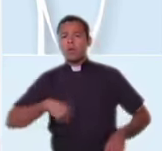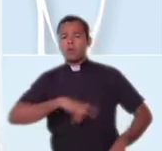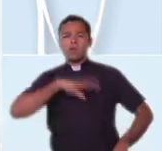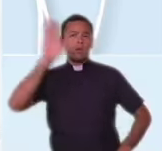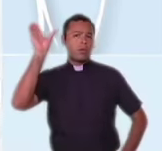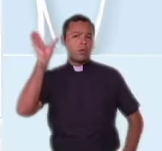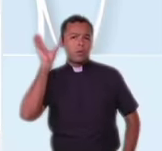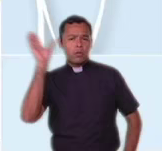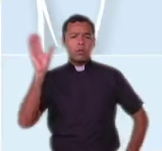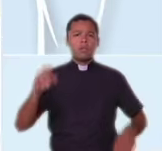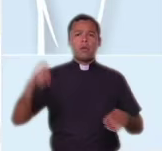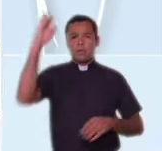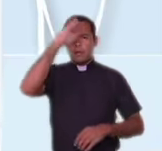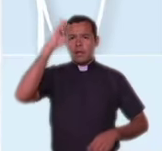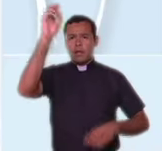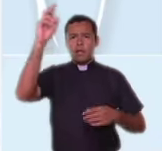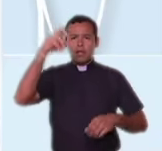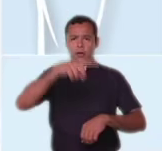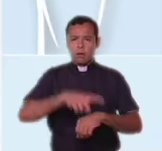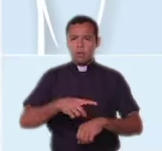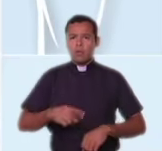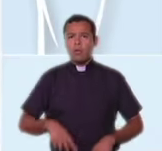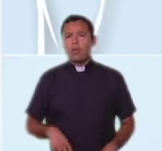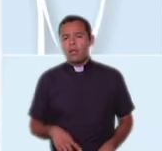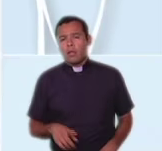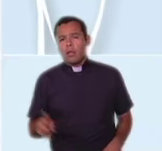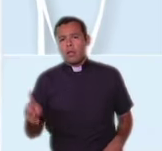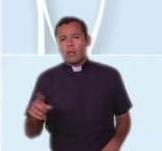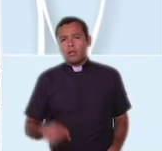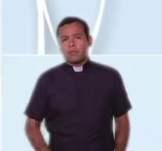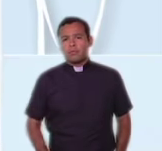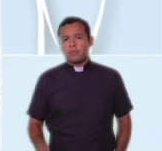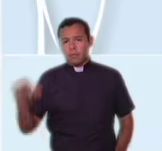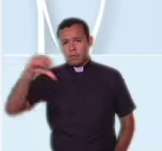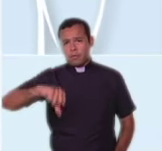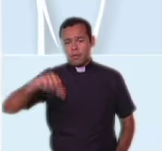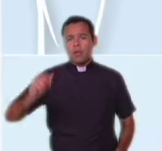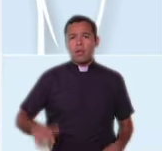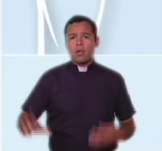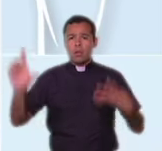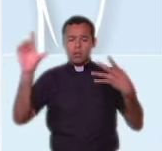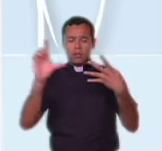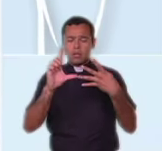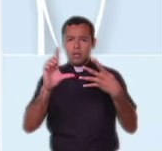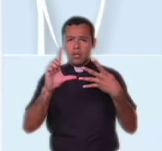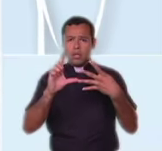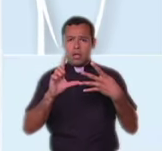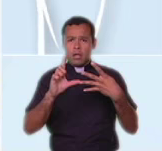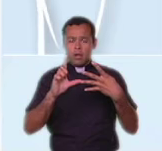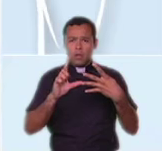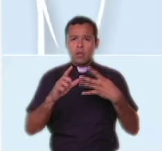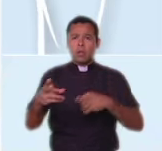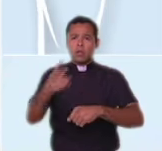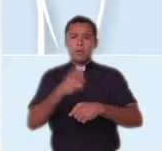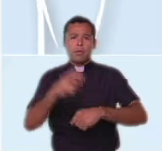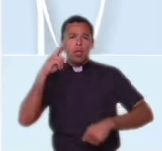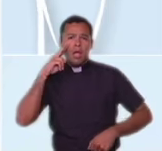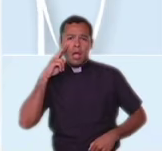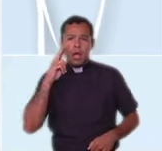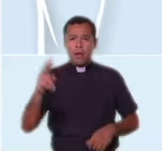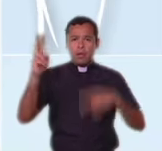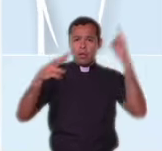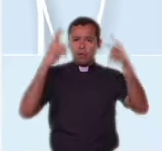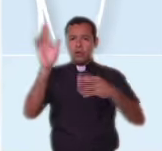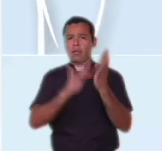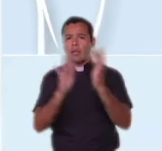Como hemos escuchado en el Evangelio de hoy, pues nos da San Lucas la itinerancia de Jesús sobre